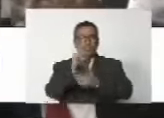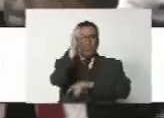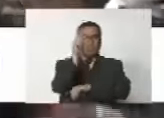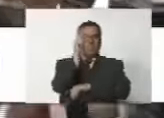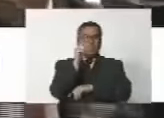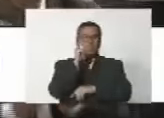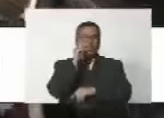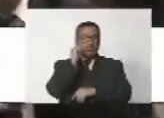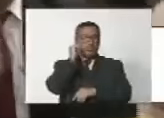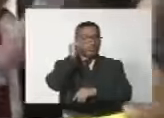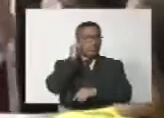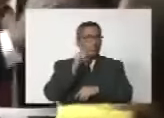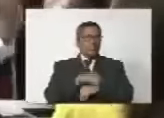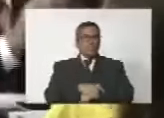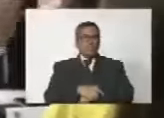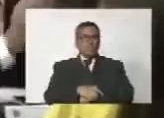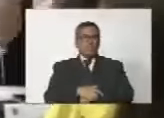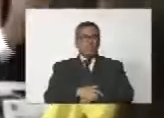parlamentarios.